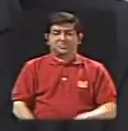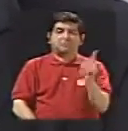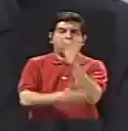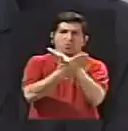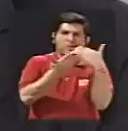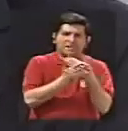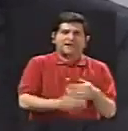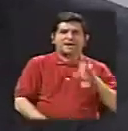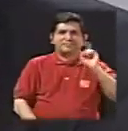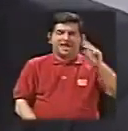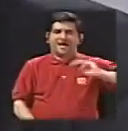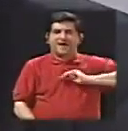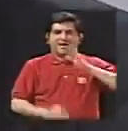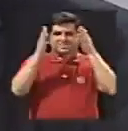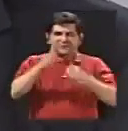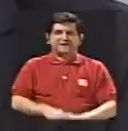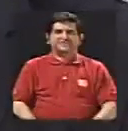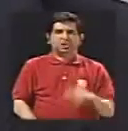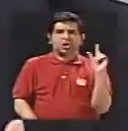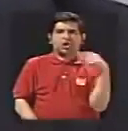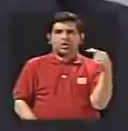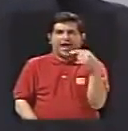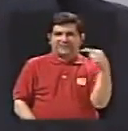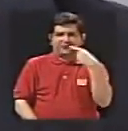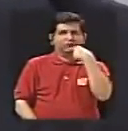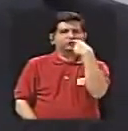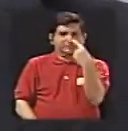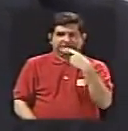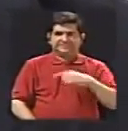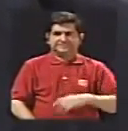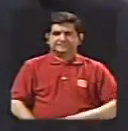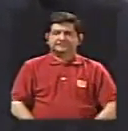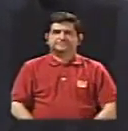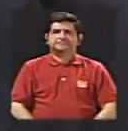lado, el exministro de Educación, Leonardo Garnier, ha dicho que